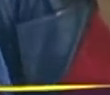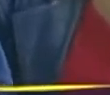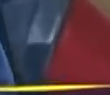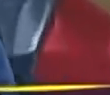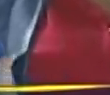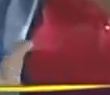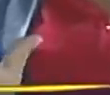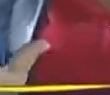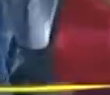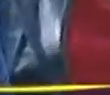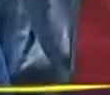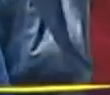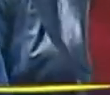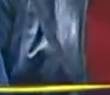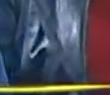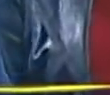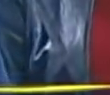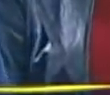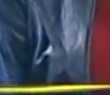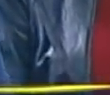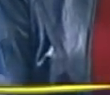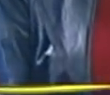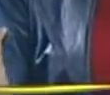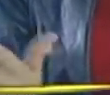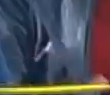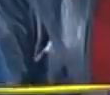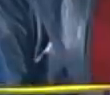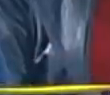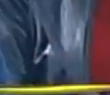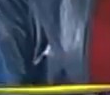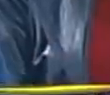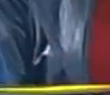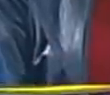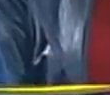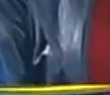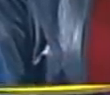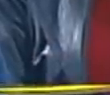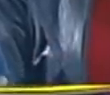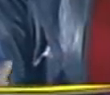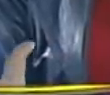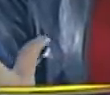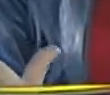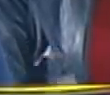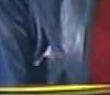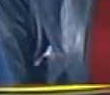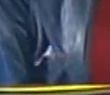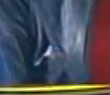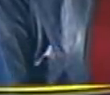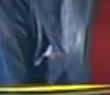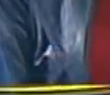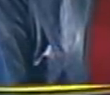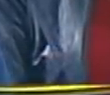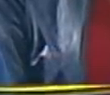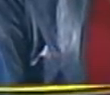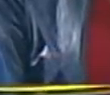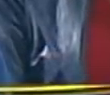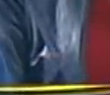colapsado desde los ascensores hace muchos meses, la